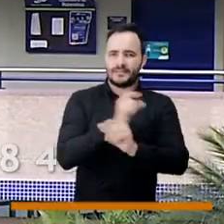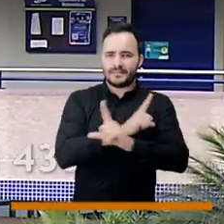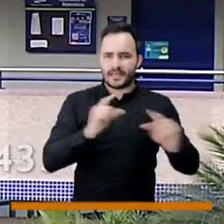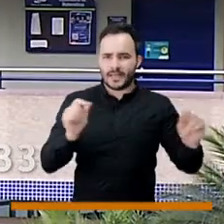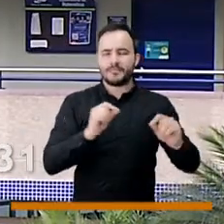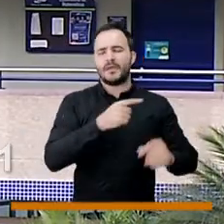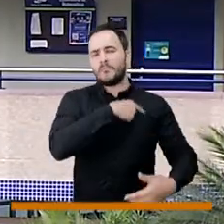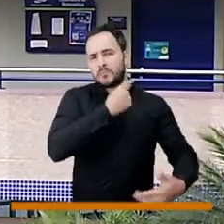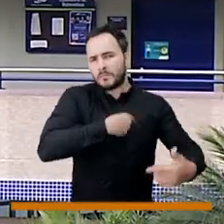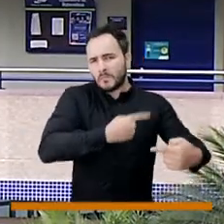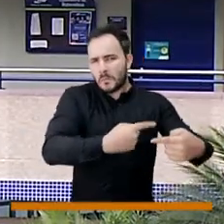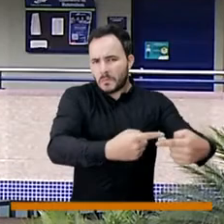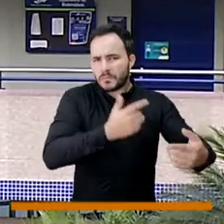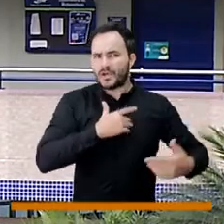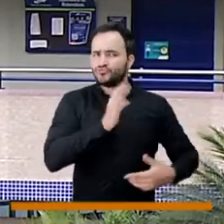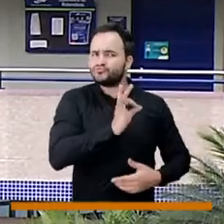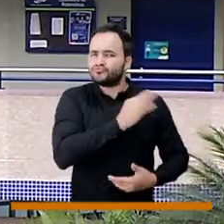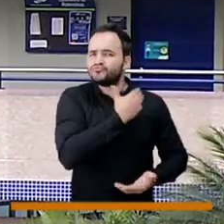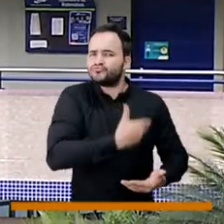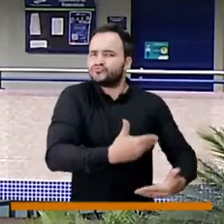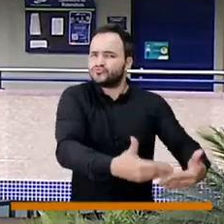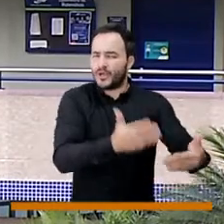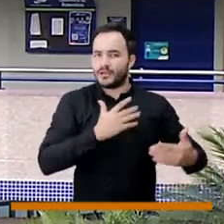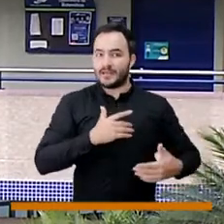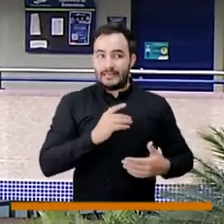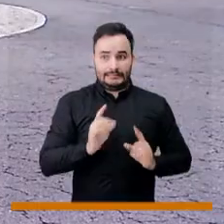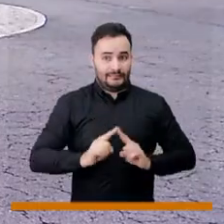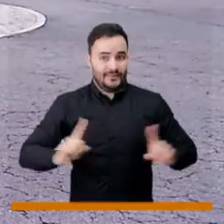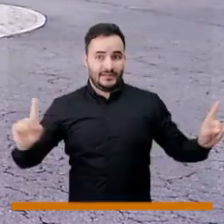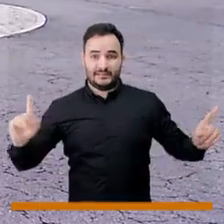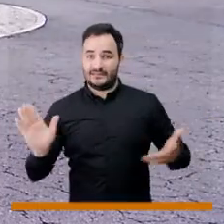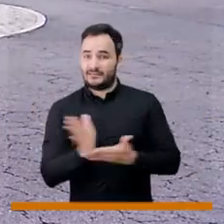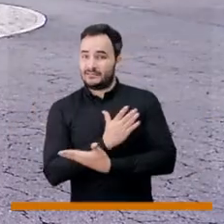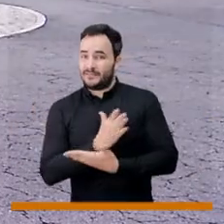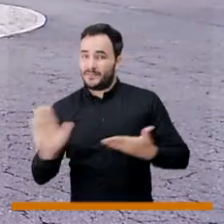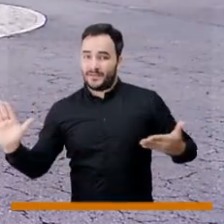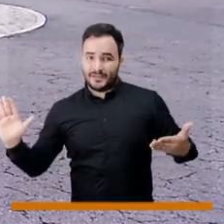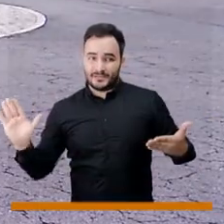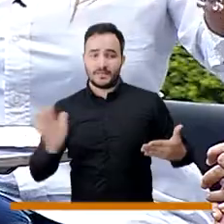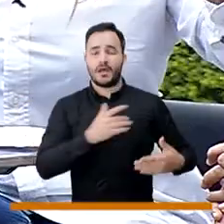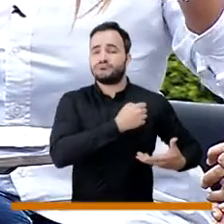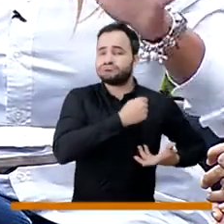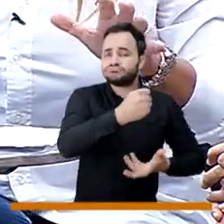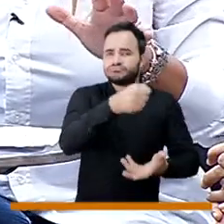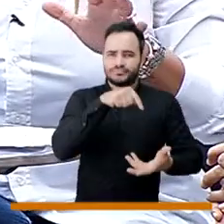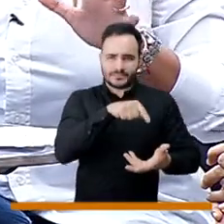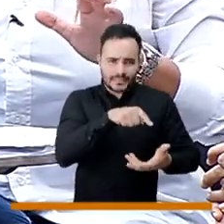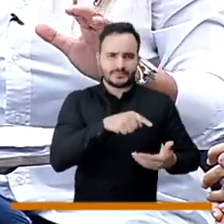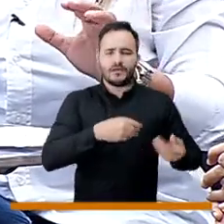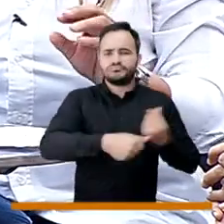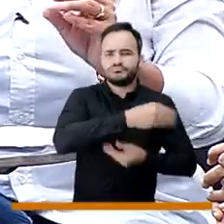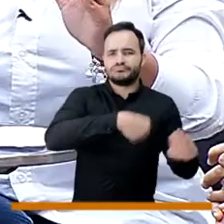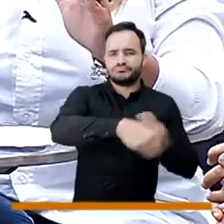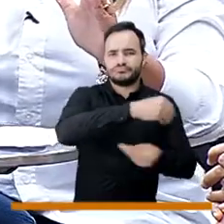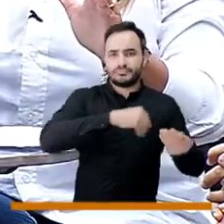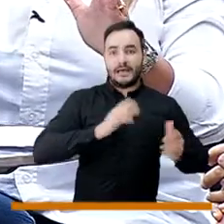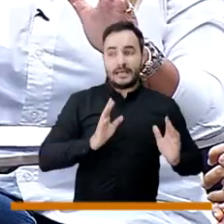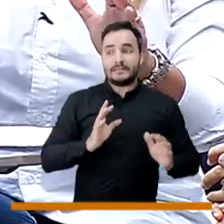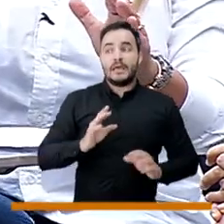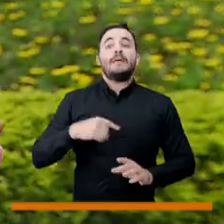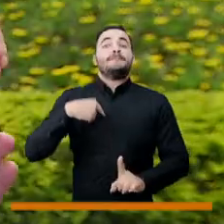al y tm al colegio mayor el pasqual braun los recursos totales distintos porque lo que estamos haciendo hoy es una